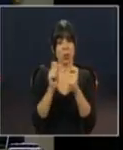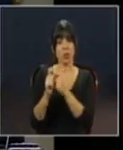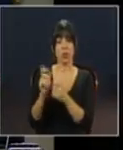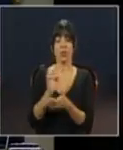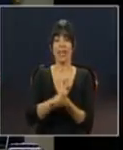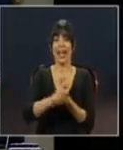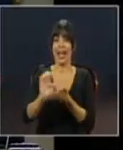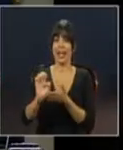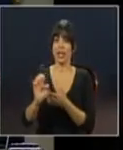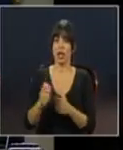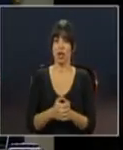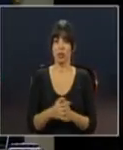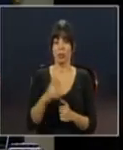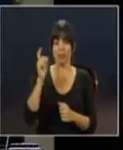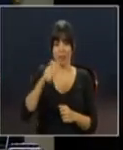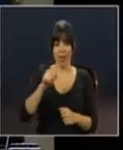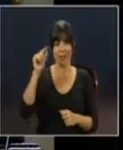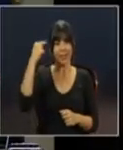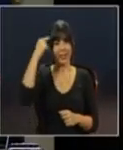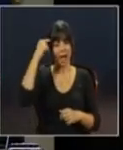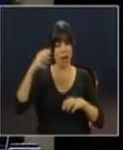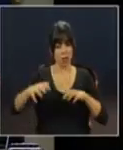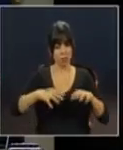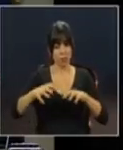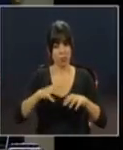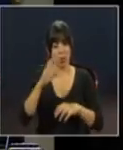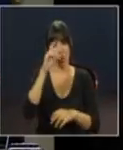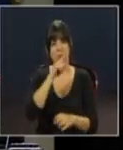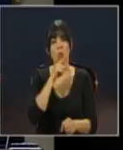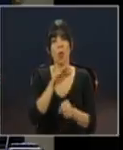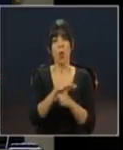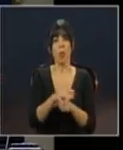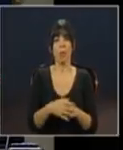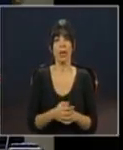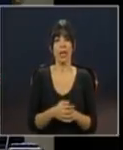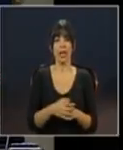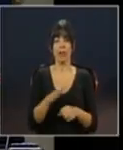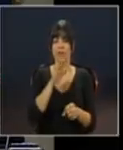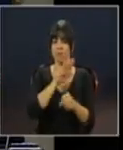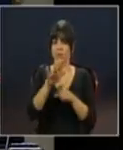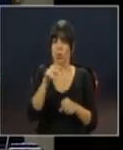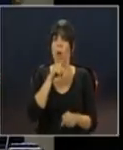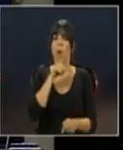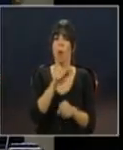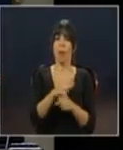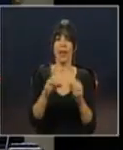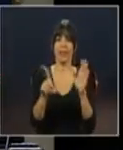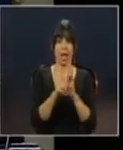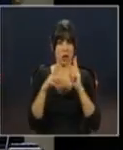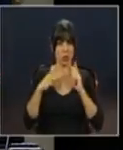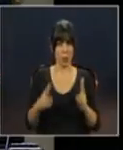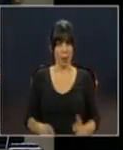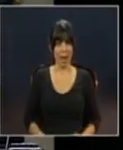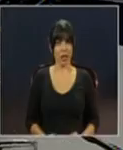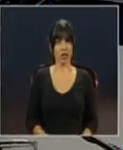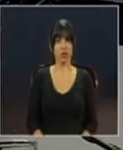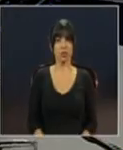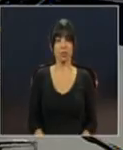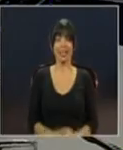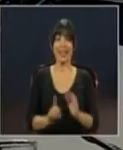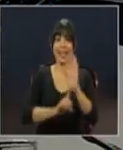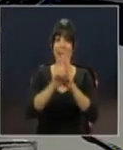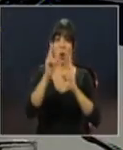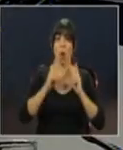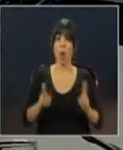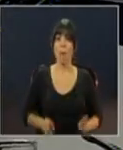éticos para la acción de un Estado que quiere cumplir con su deber de garantizar el pleno cumplimiento de los derechos humanos. El desarrollo